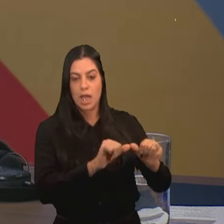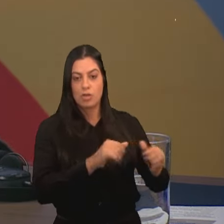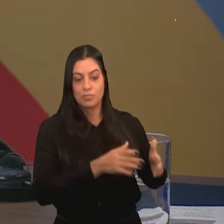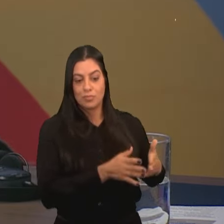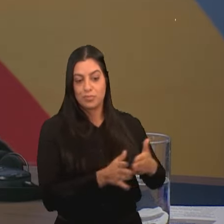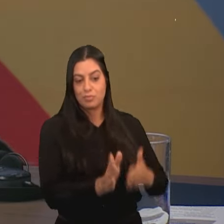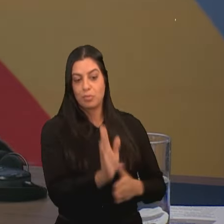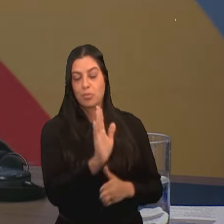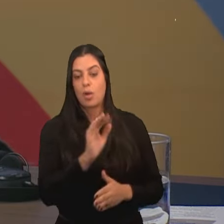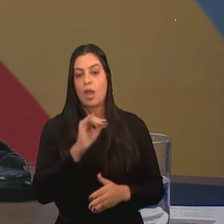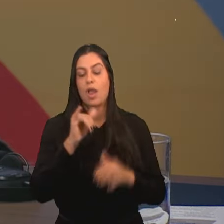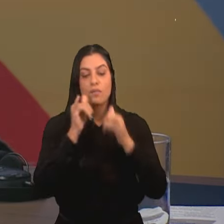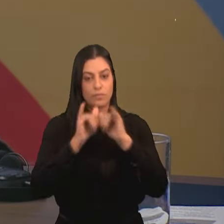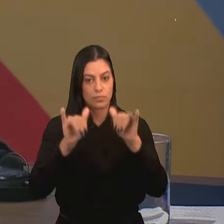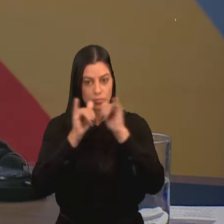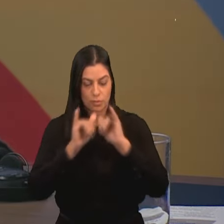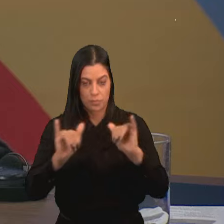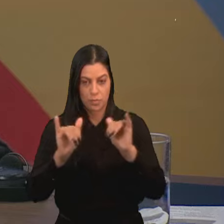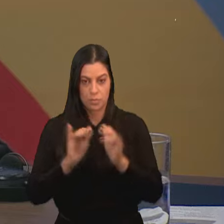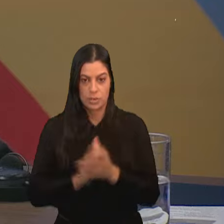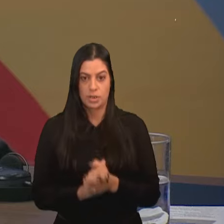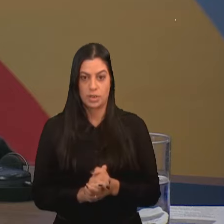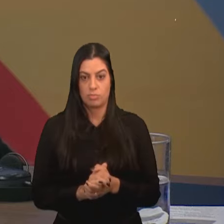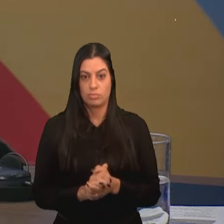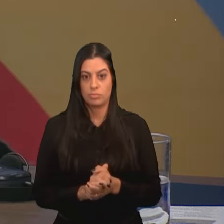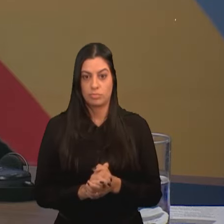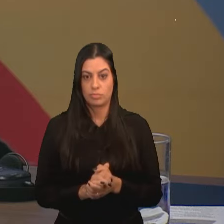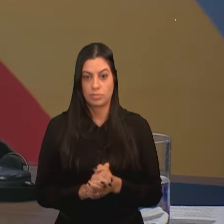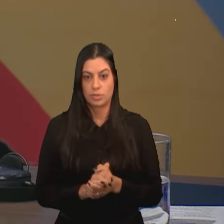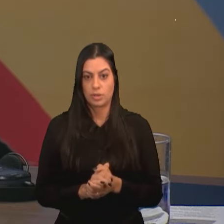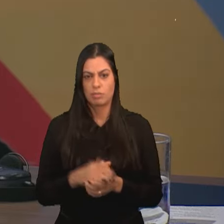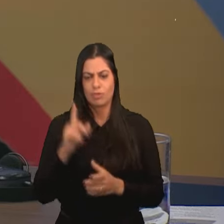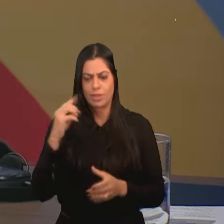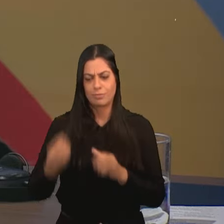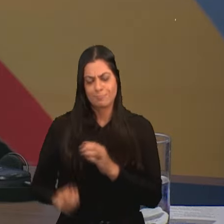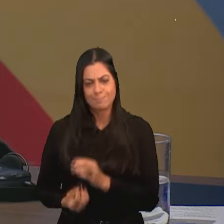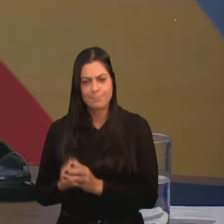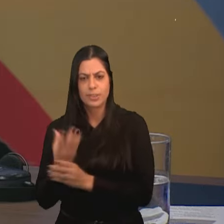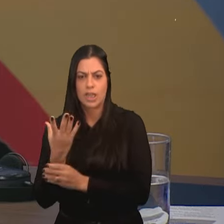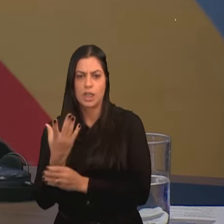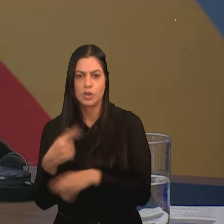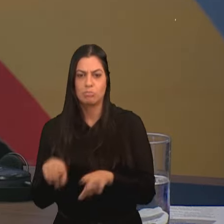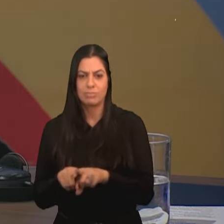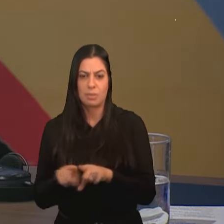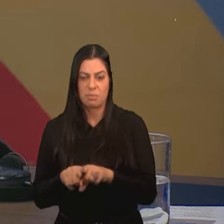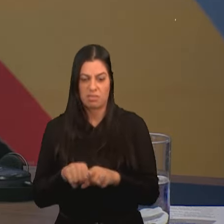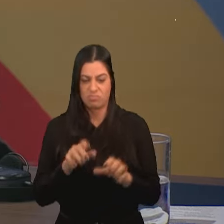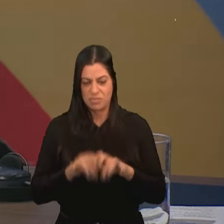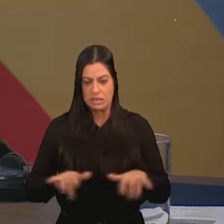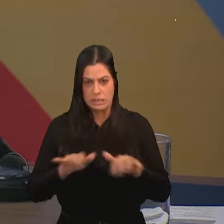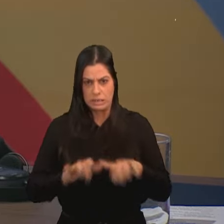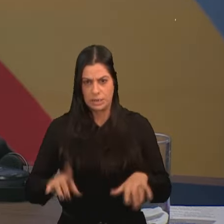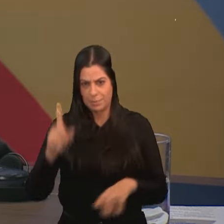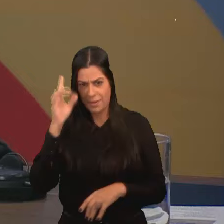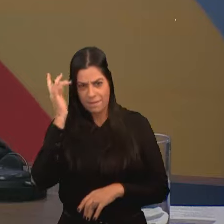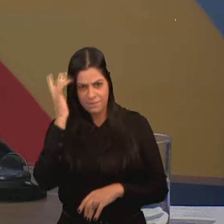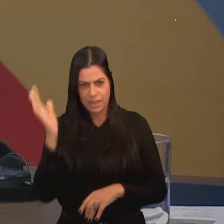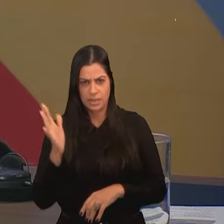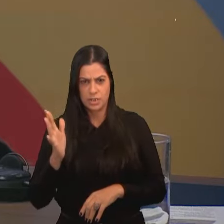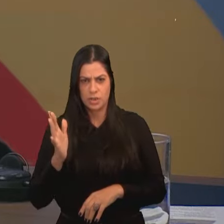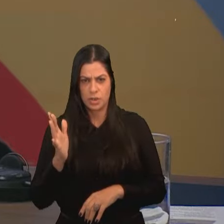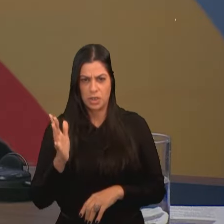de la información, del flujo de la información desde su creación, porque esos sistemas